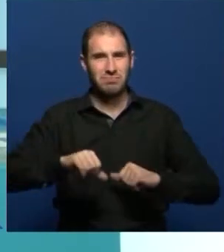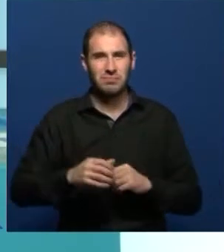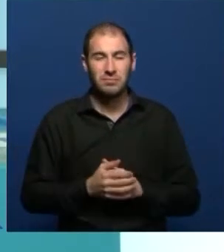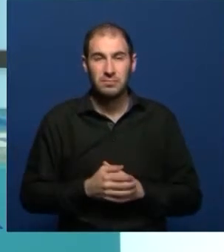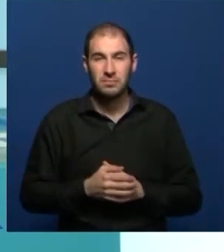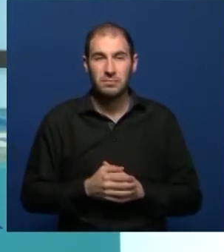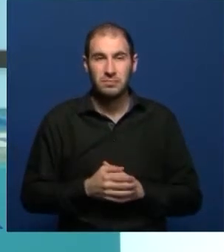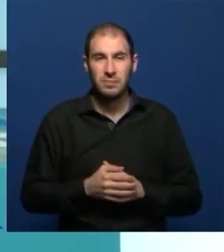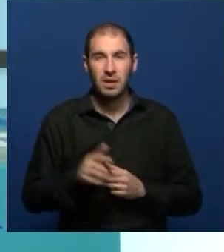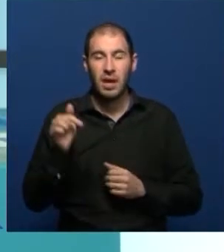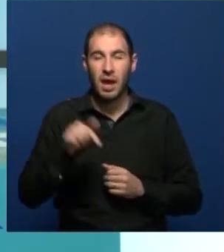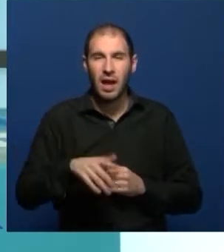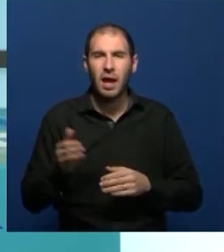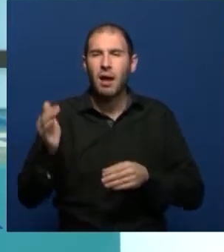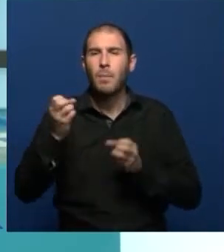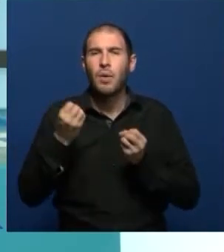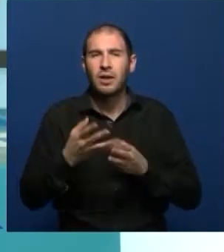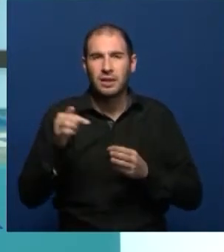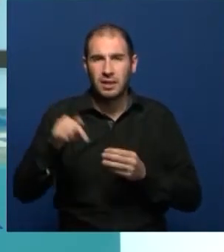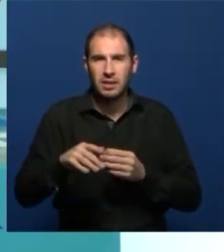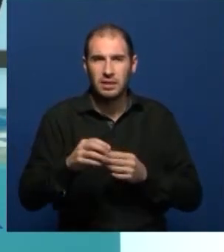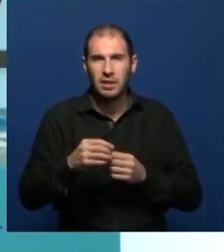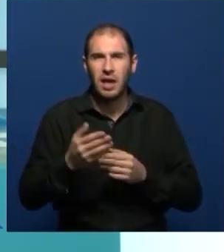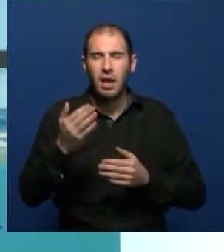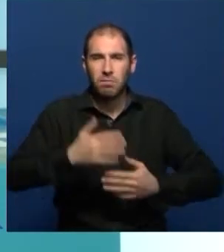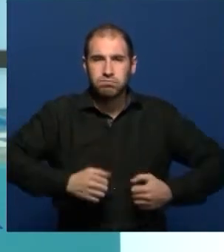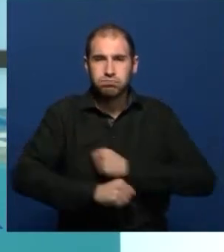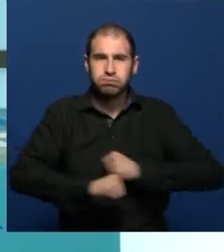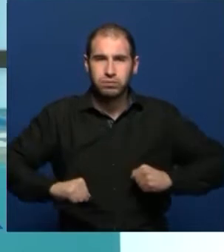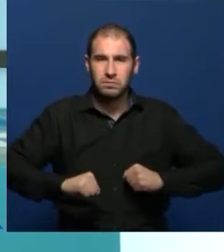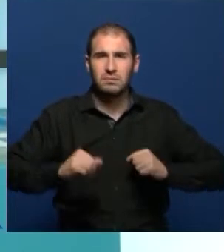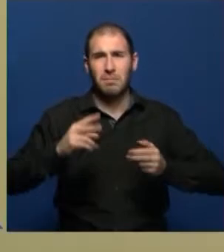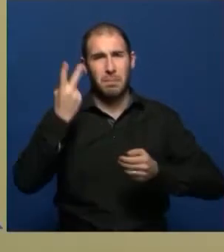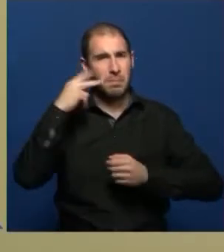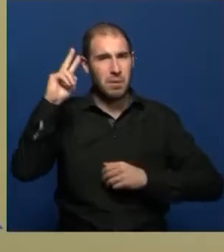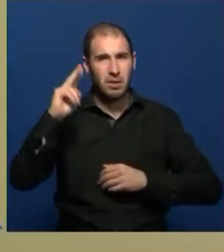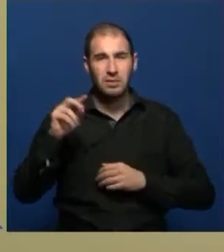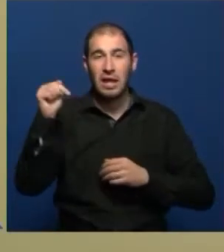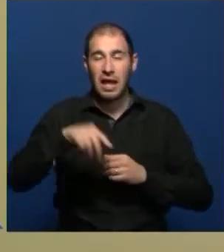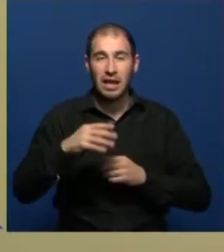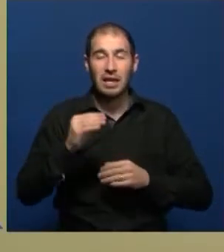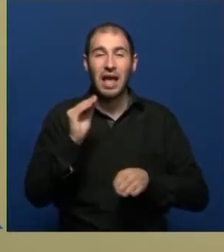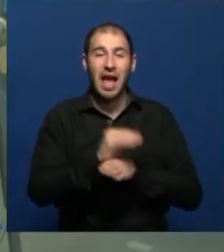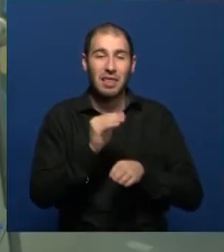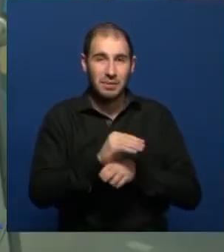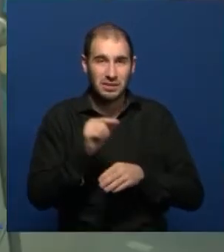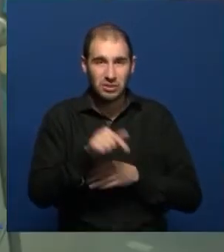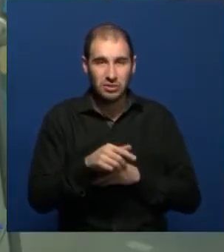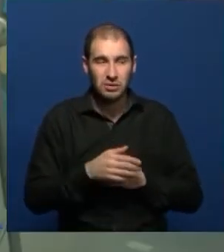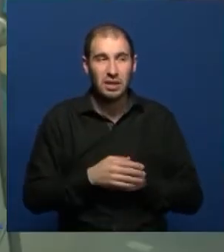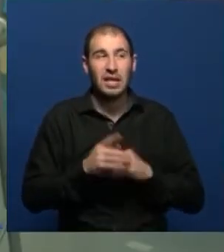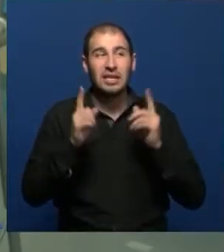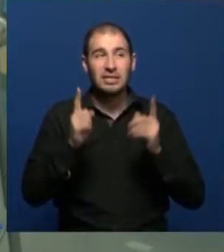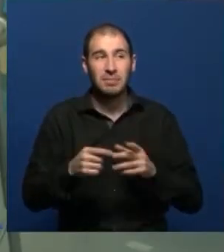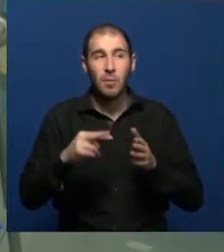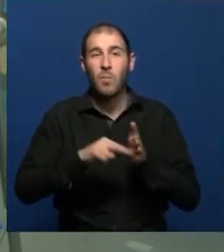está fuertemente influenciado por el sobrepeso y la obesidad. Entonces ahí la calidad en los alimentos y